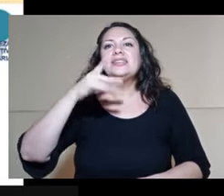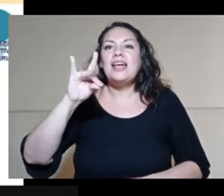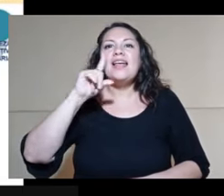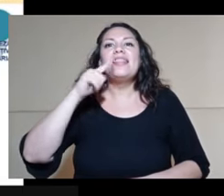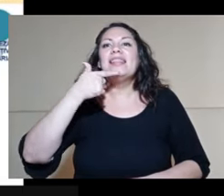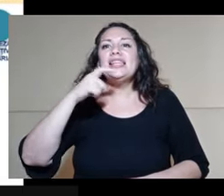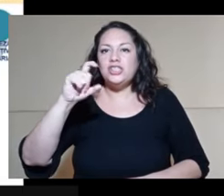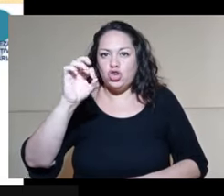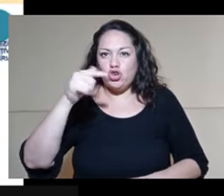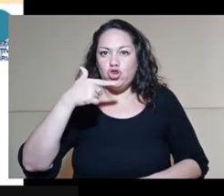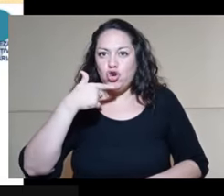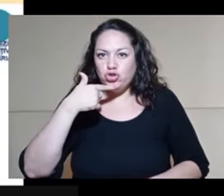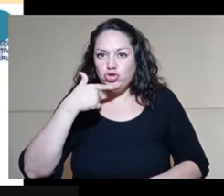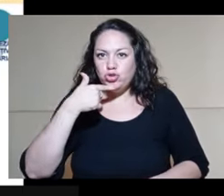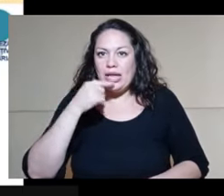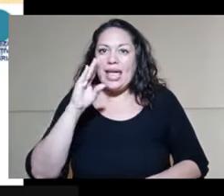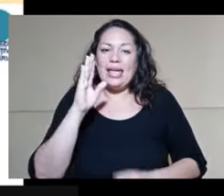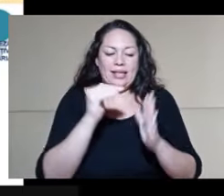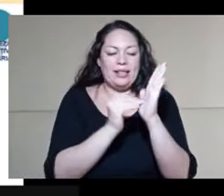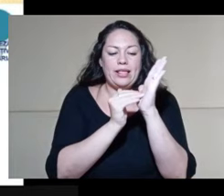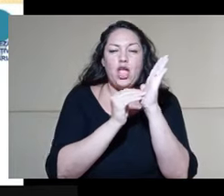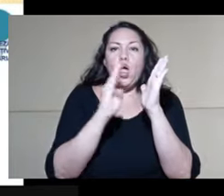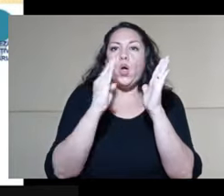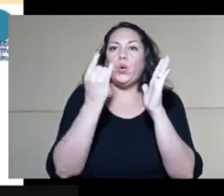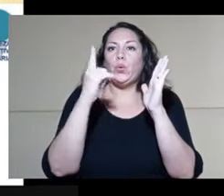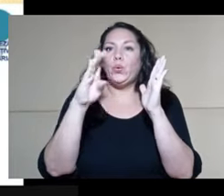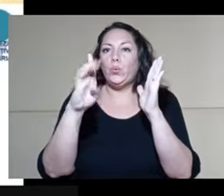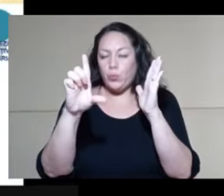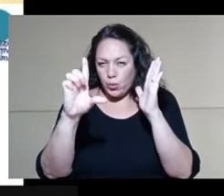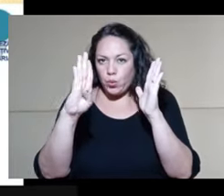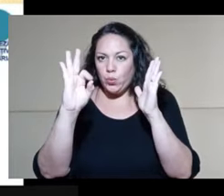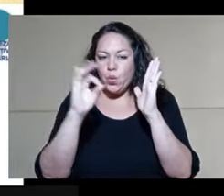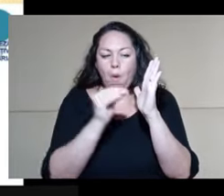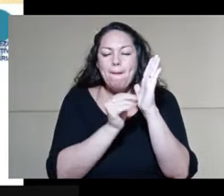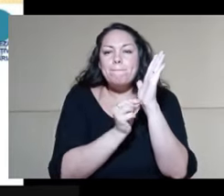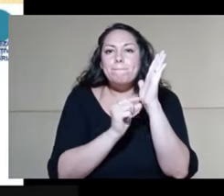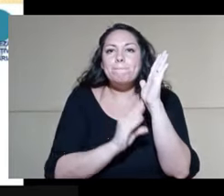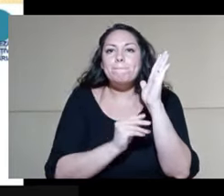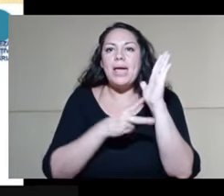entre el bulbo y la médula. ¿Sí? Sigue subiendo, ven, lemnisco.